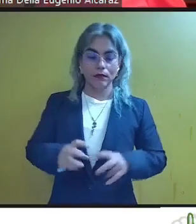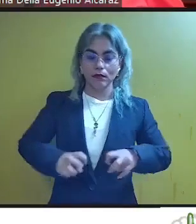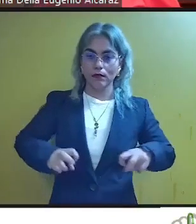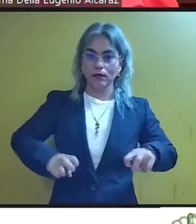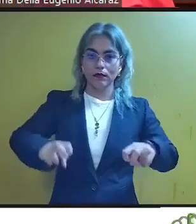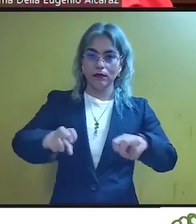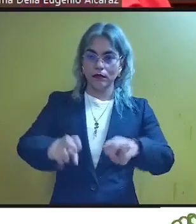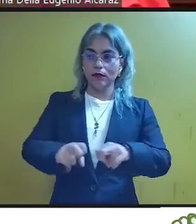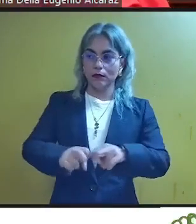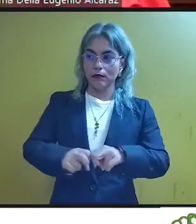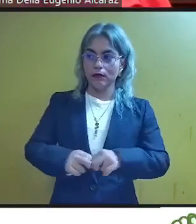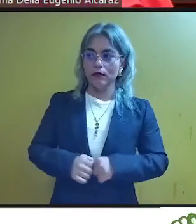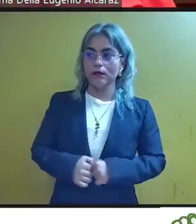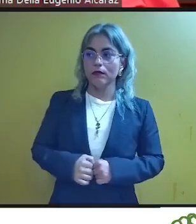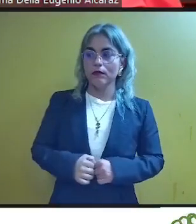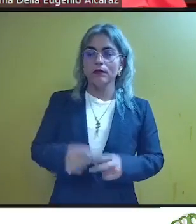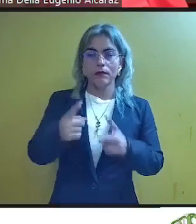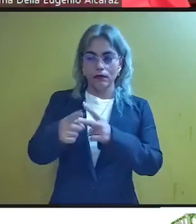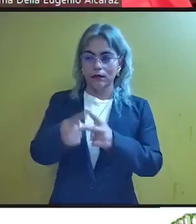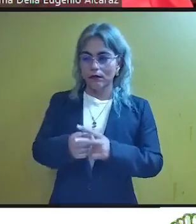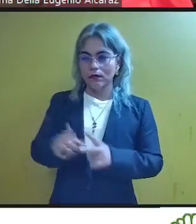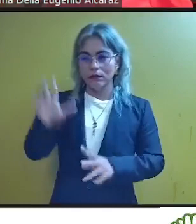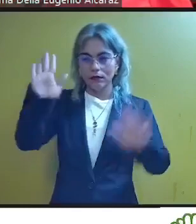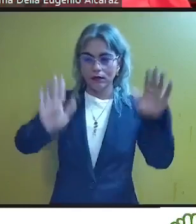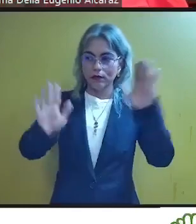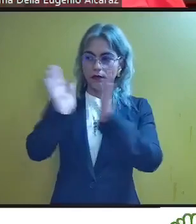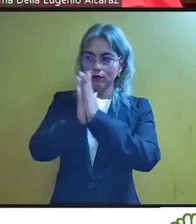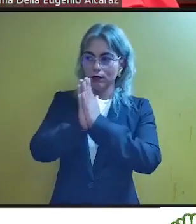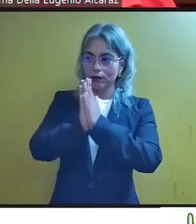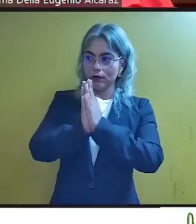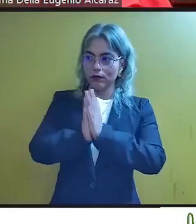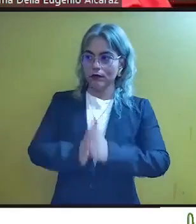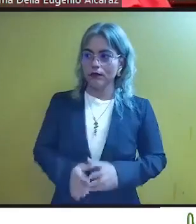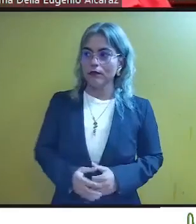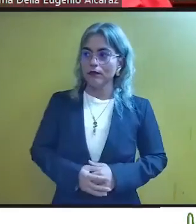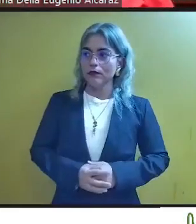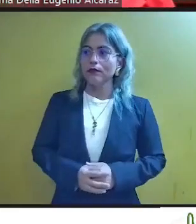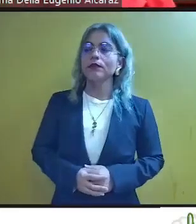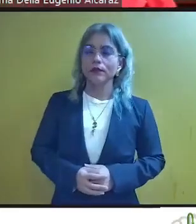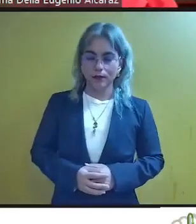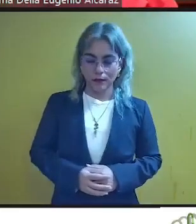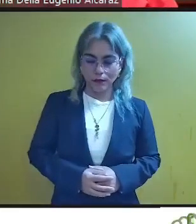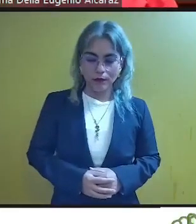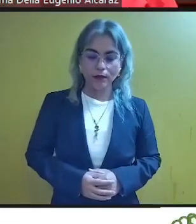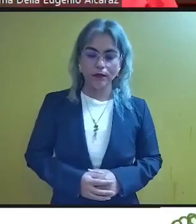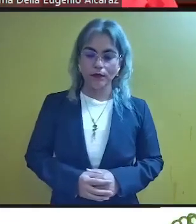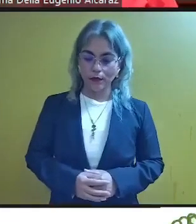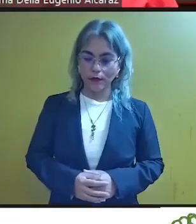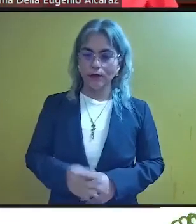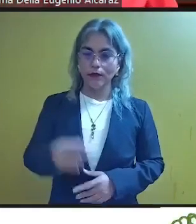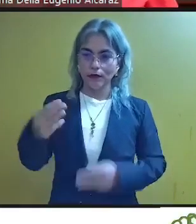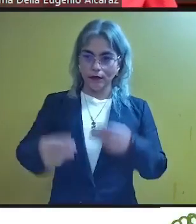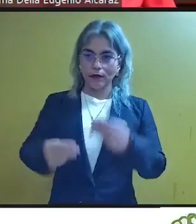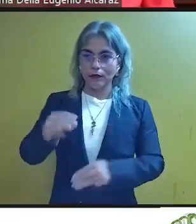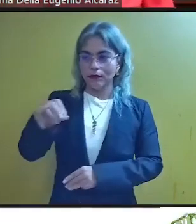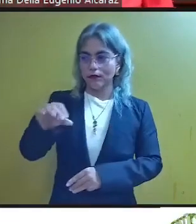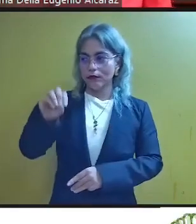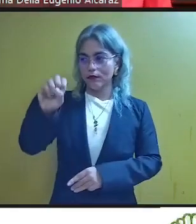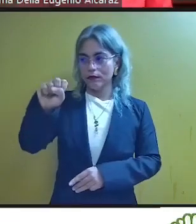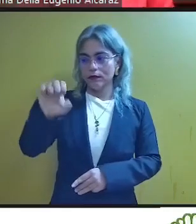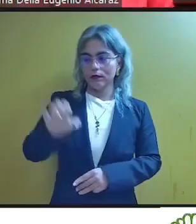así, señor secretario, tome la votación, por favor. Con su autorización, magistrada presidenta, magistrado José Inés Betancourt